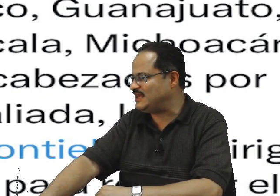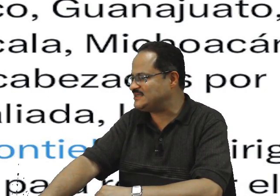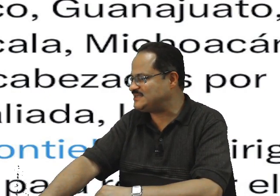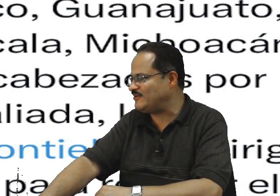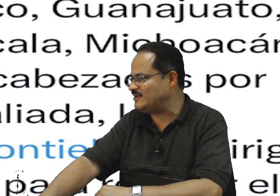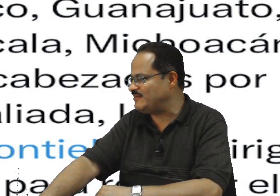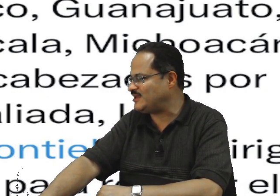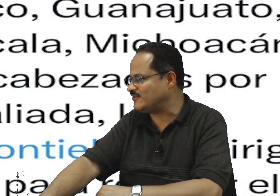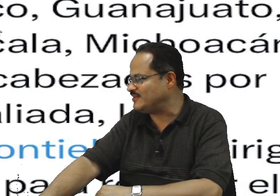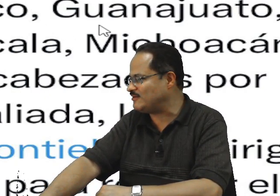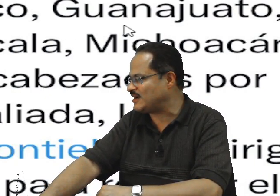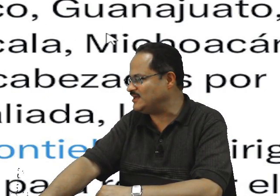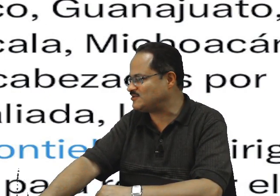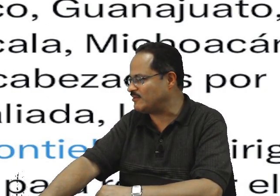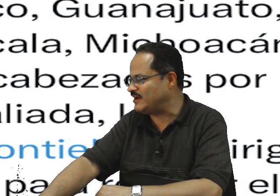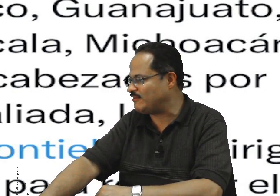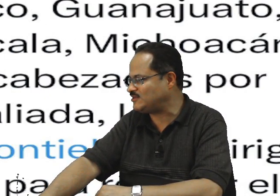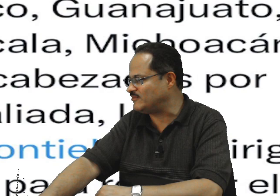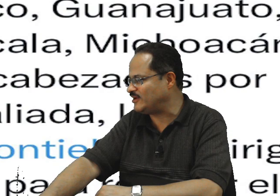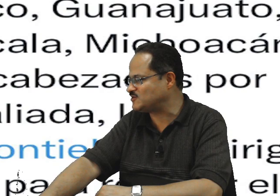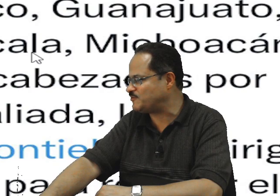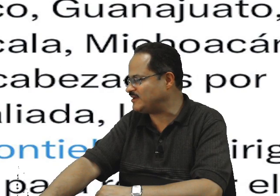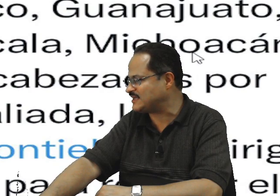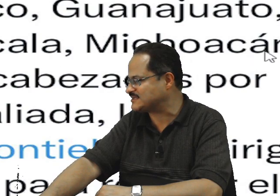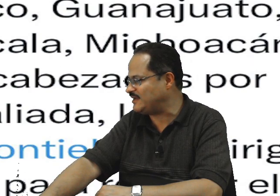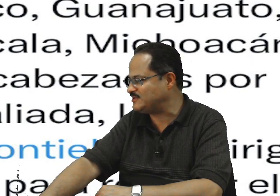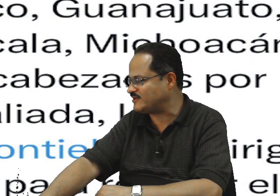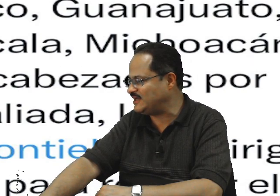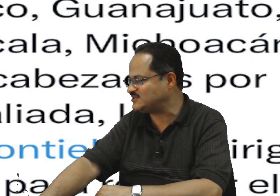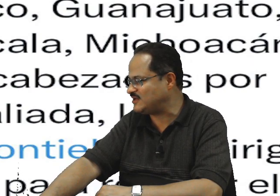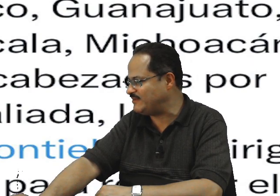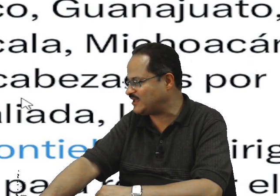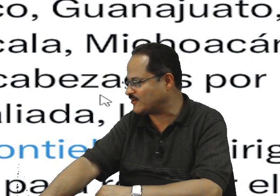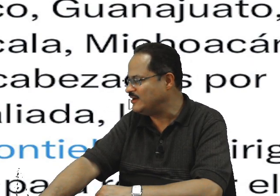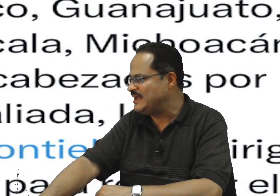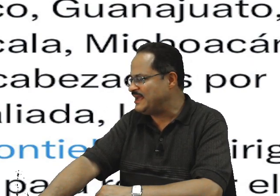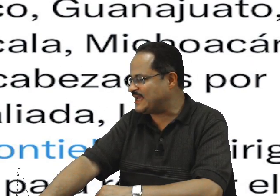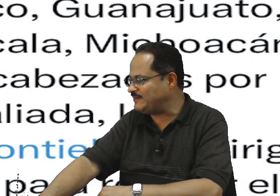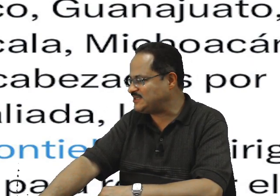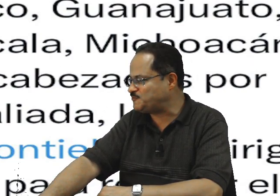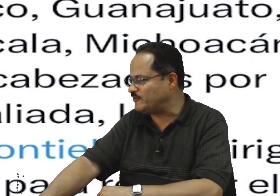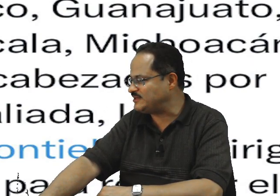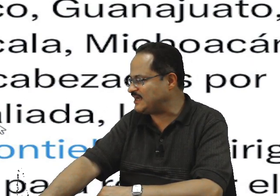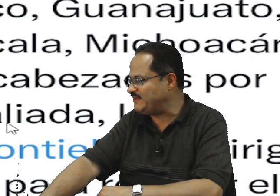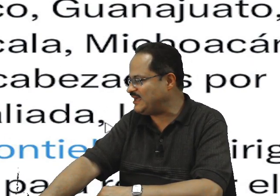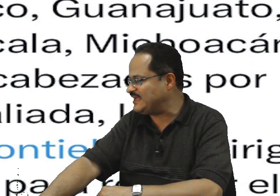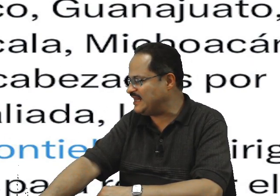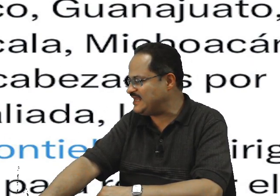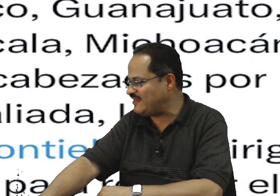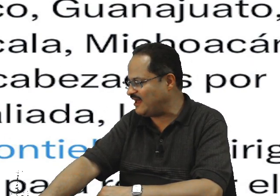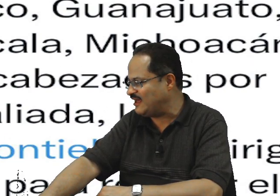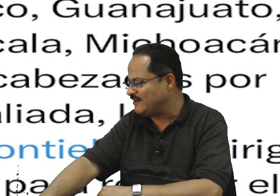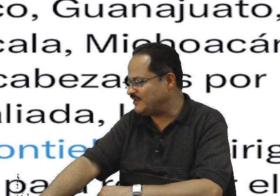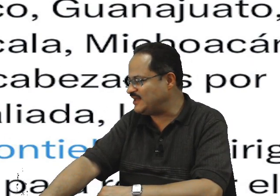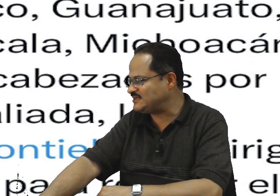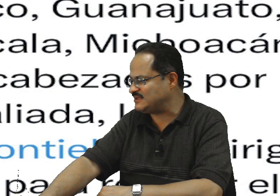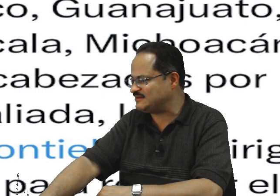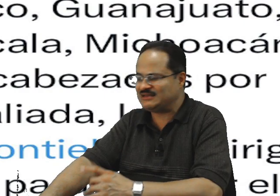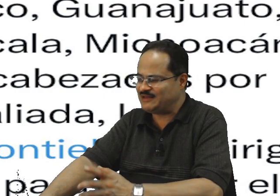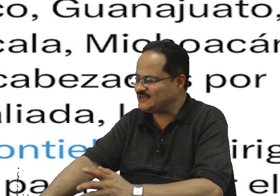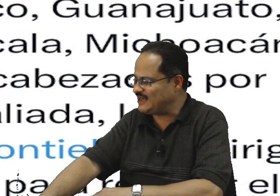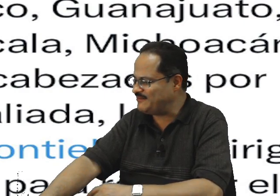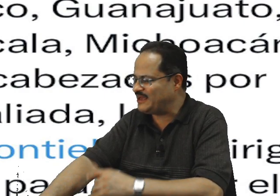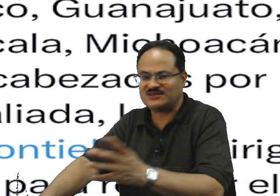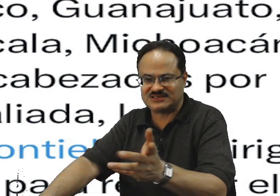nación del Estado de México Hidalgo Jalisco Guanajuato Morelos pueblo clascala acán y Ciudad de México encabezados por nuestra amiga y aliada viene